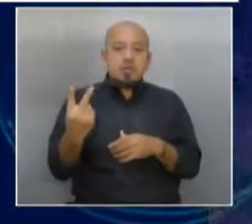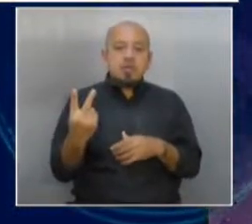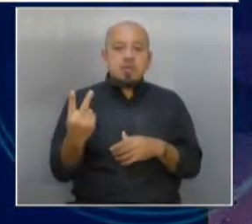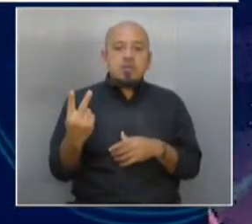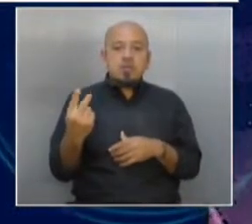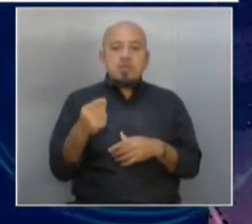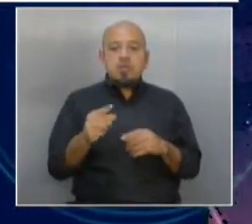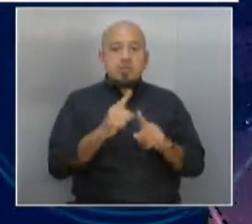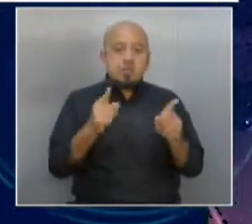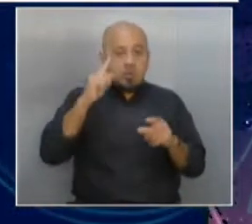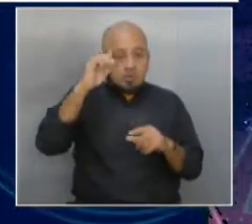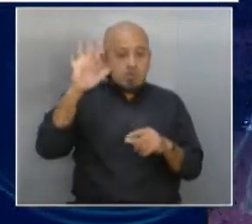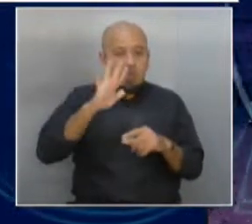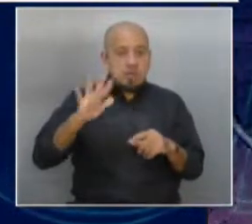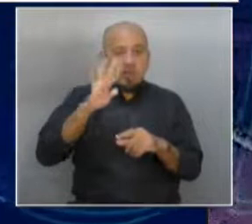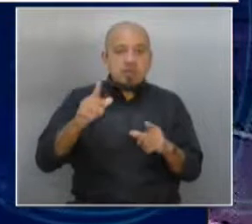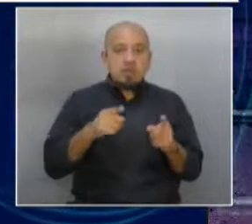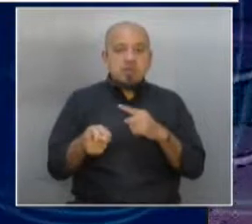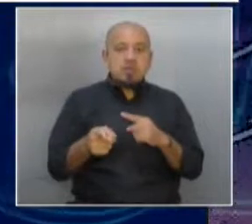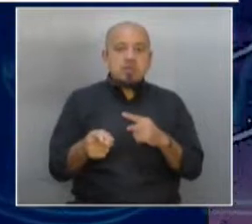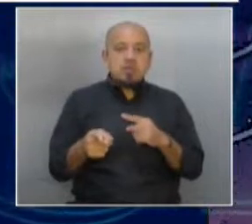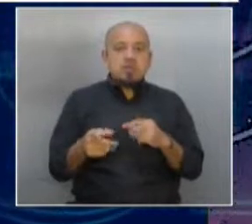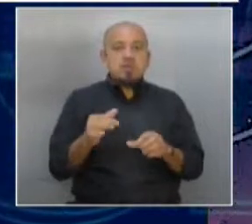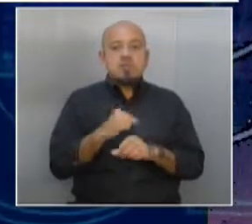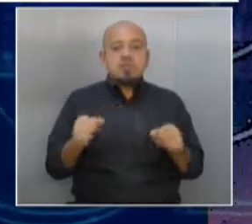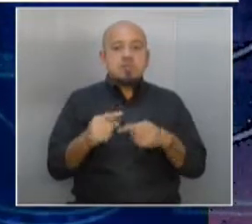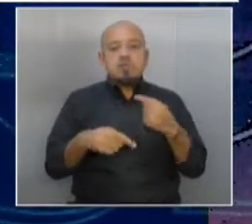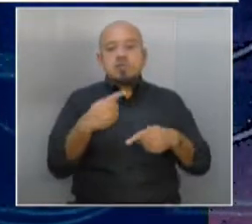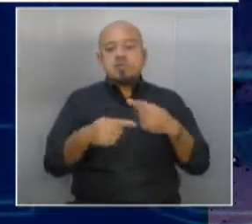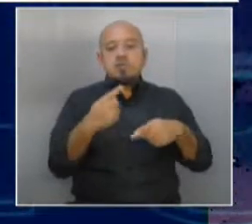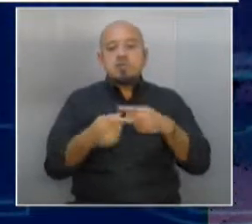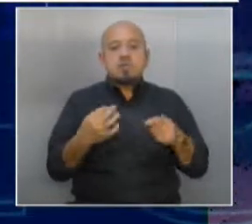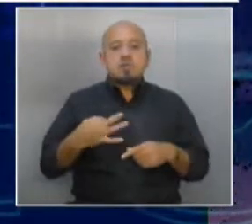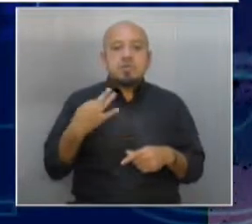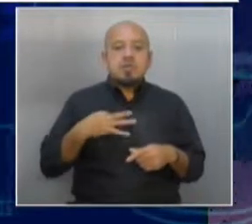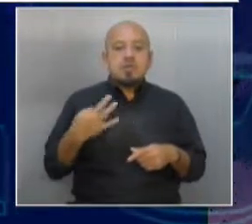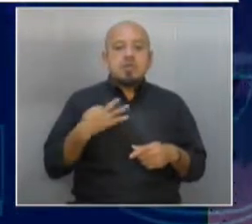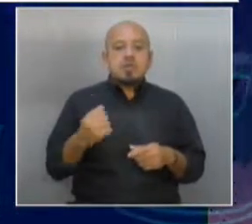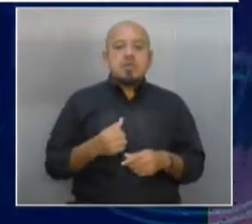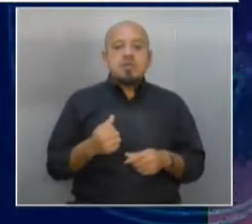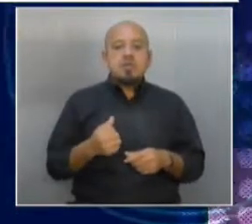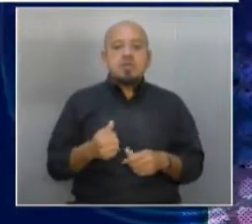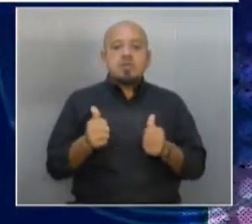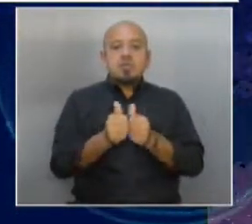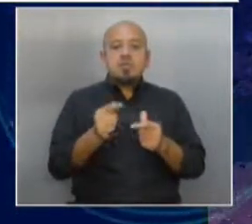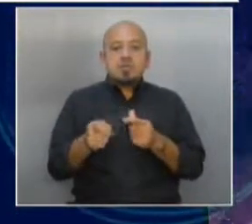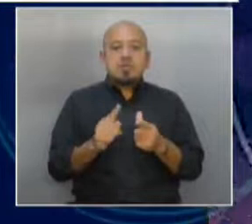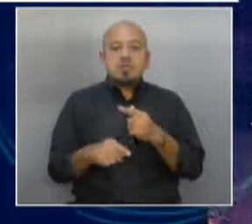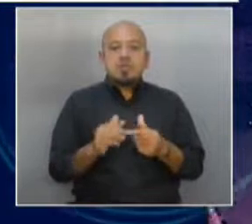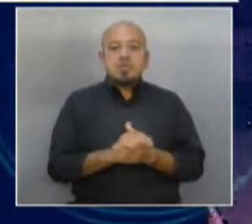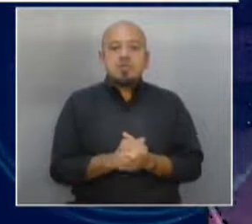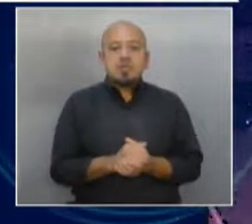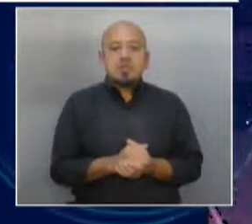nos imaginábamos ni Cheche ni yo que íbamos a estar tocando tantos años y bueno, íbamos a celebrarlo bien, como se